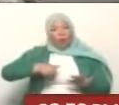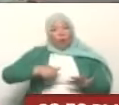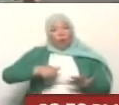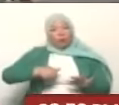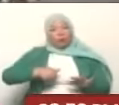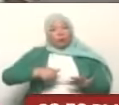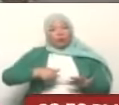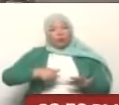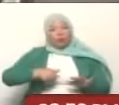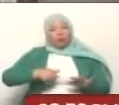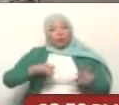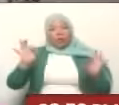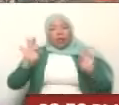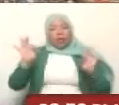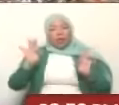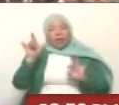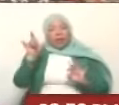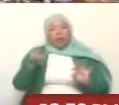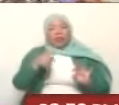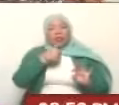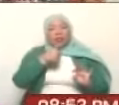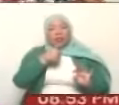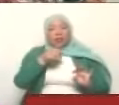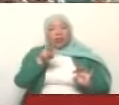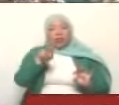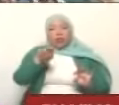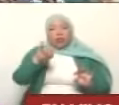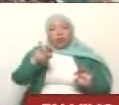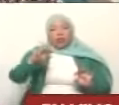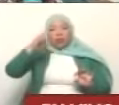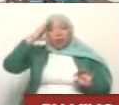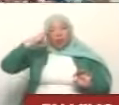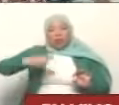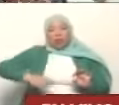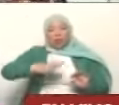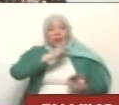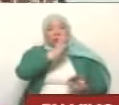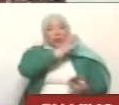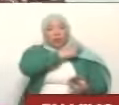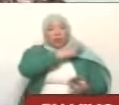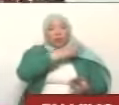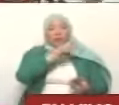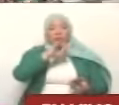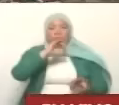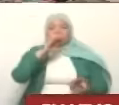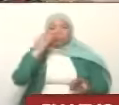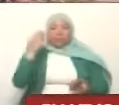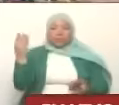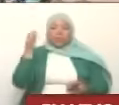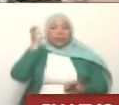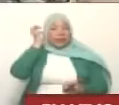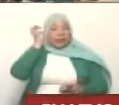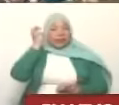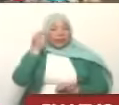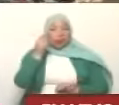Se trata, y nada más y nada menos, que el capitán Juan Francisco Escalona Camargo.